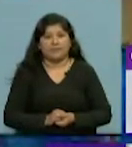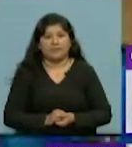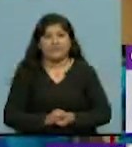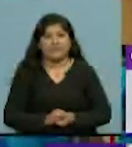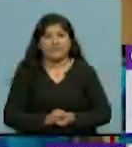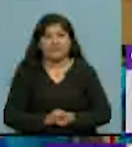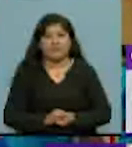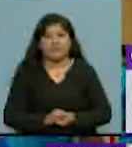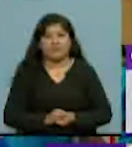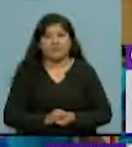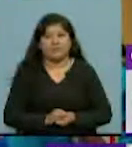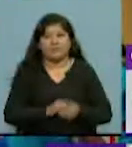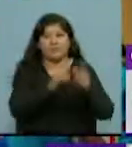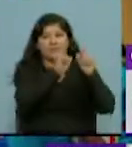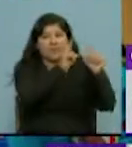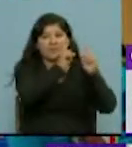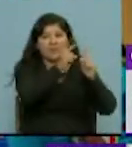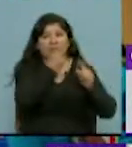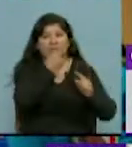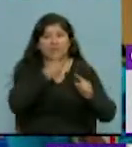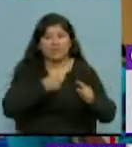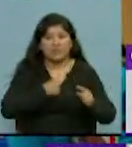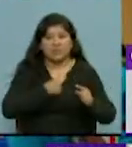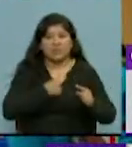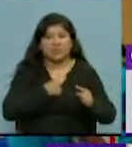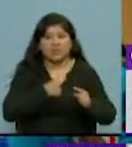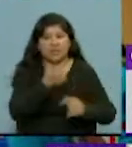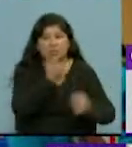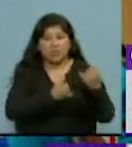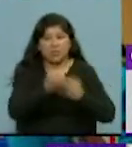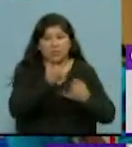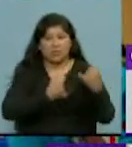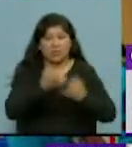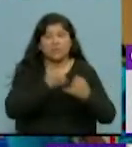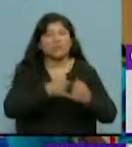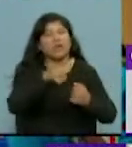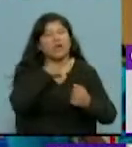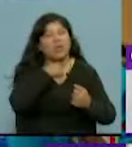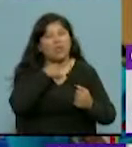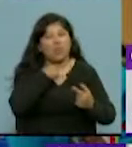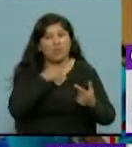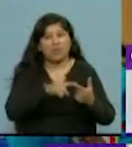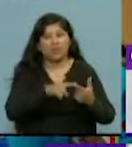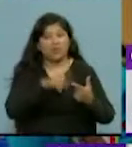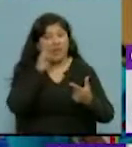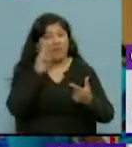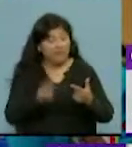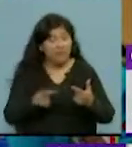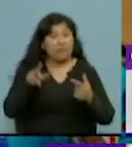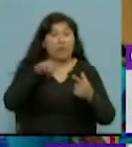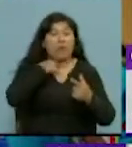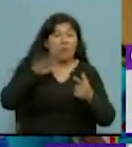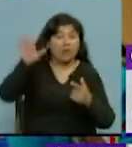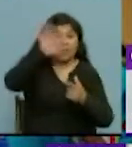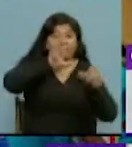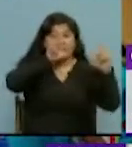La seña hizo y los platicó en jornada sobre Jujuy. Lo vimos en fotografías, todo, pero no